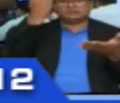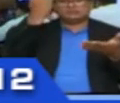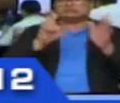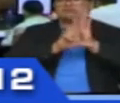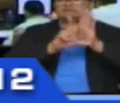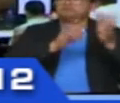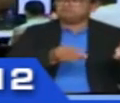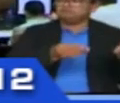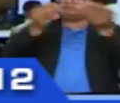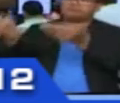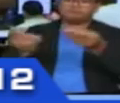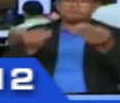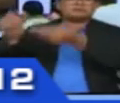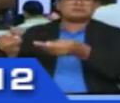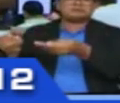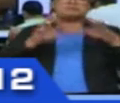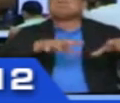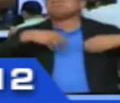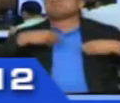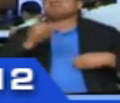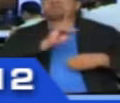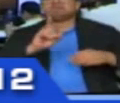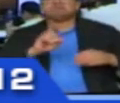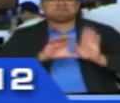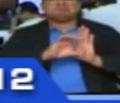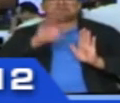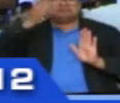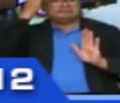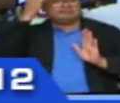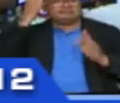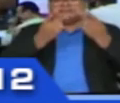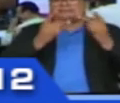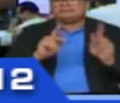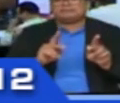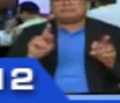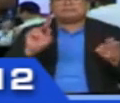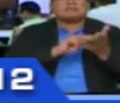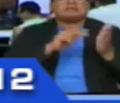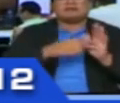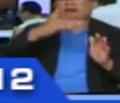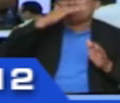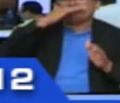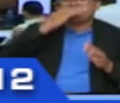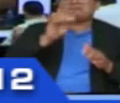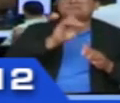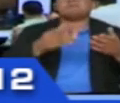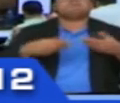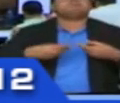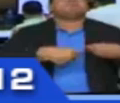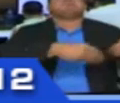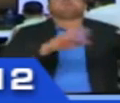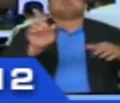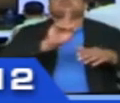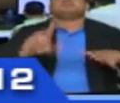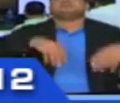proceso electoral, solo lo puede regular la ley electoral. Cualquier otra ley que regule eso, aunque sea conforme a los contenidos